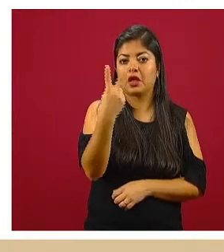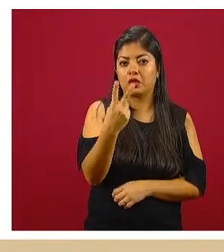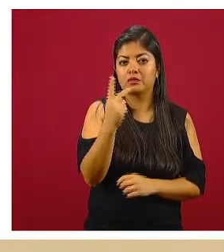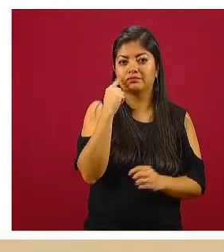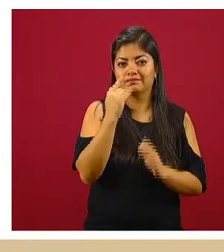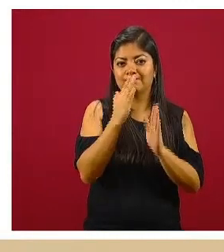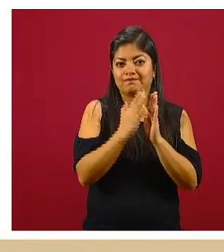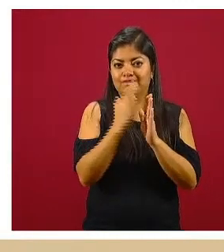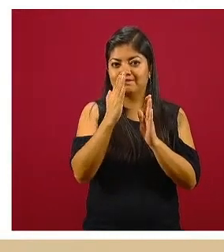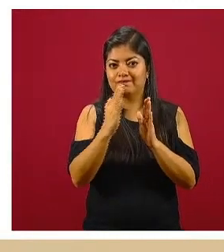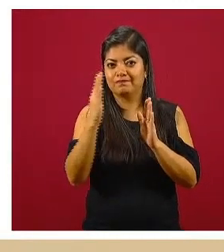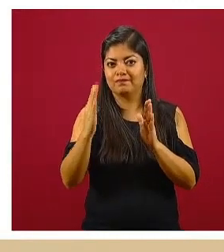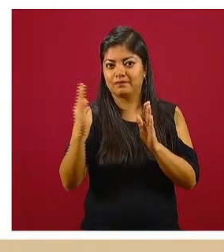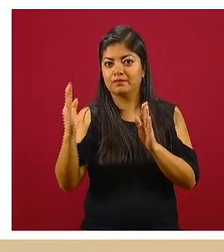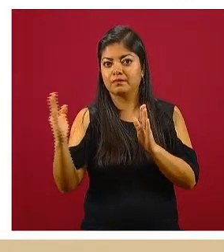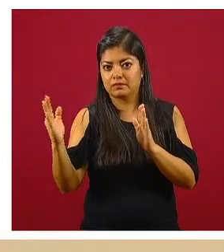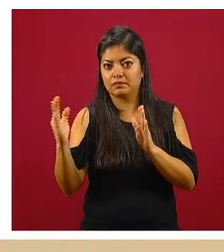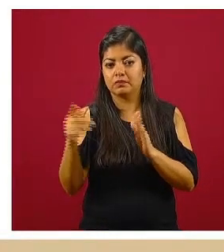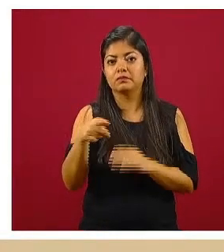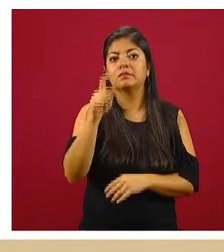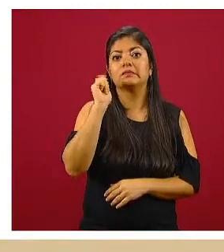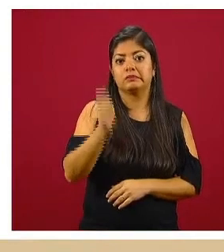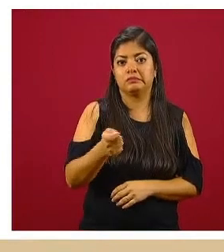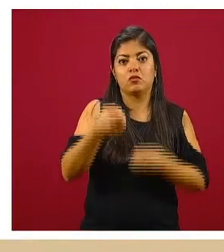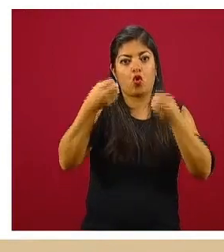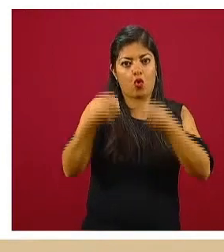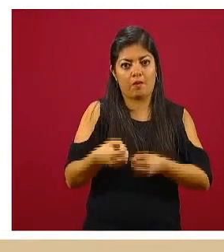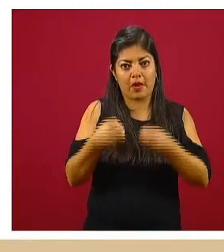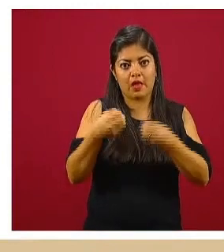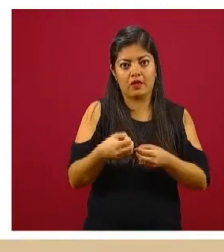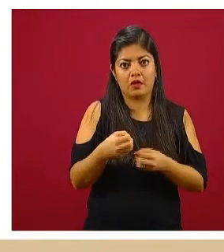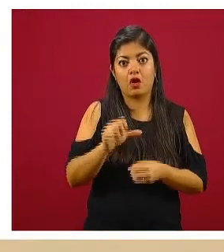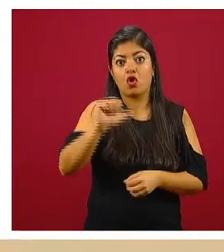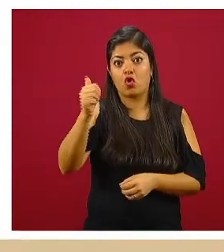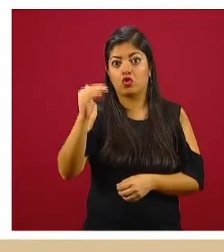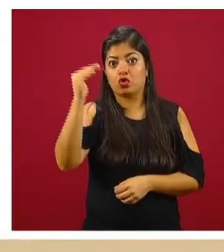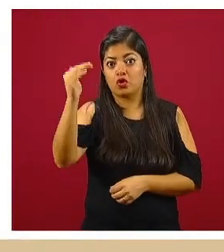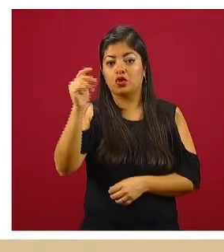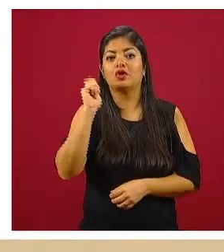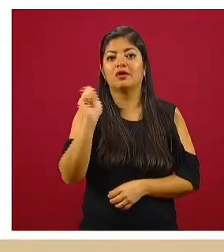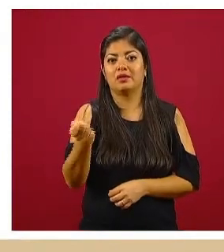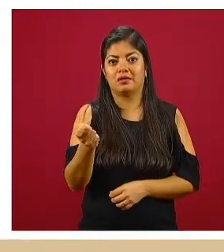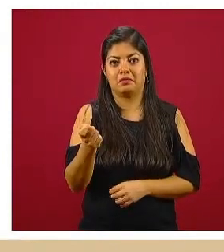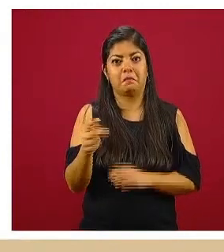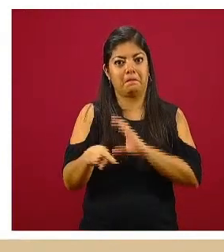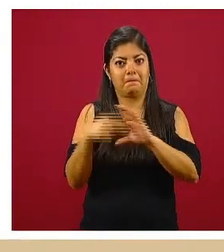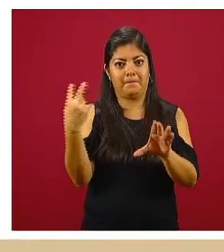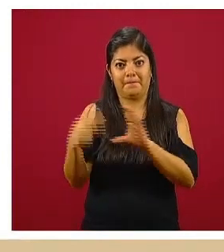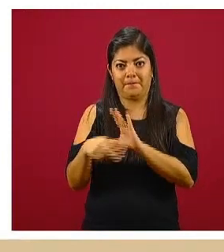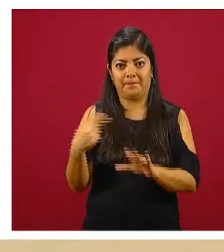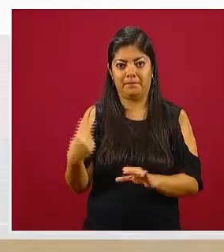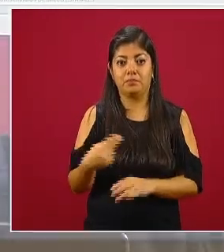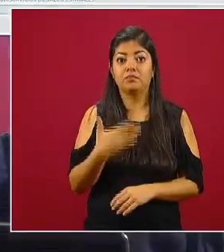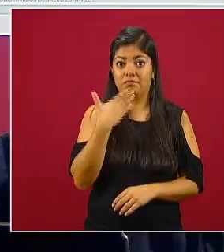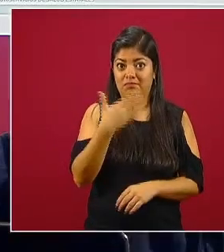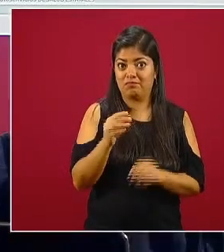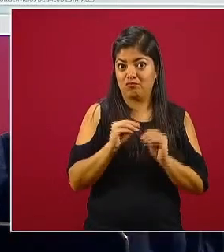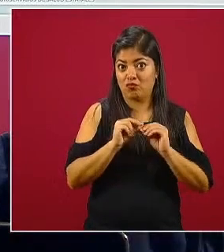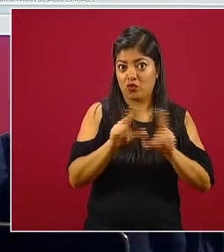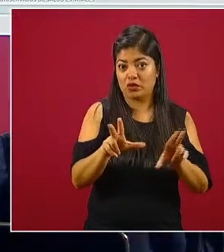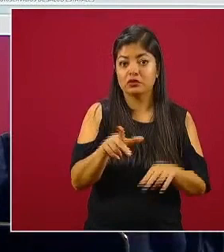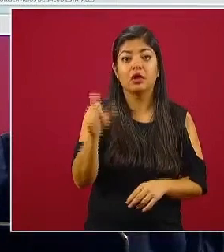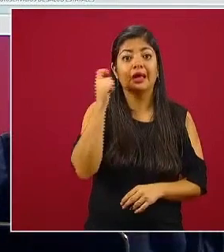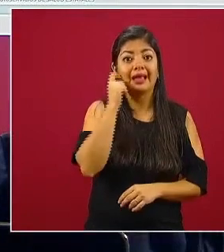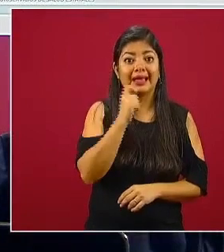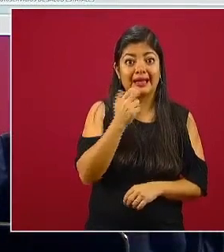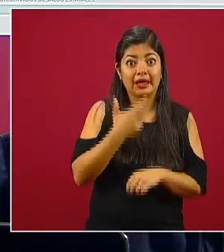así sucesivamente. Esta es la parte ocupada, esta es la parte disponible. Y aquí una buena noticia: como pueden ver, Guerrero ahora